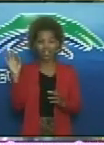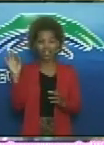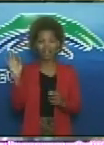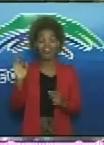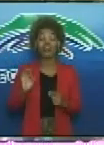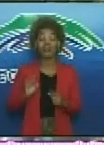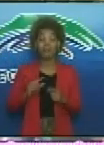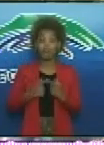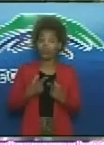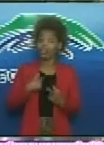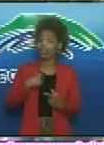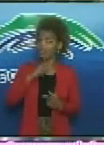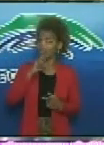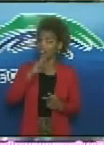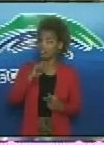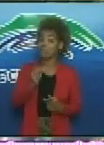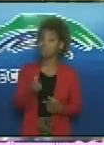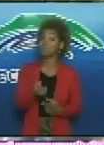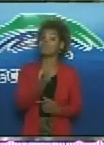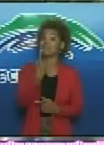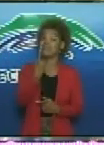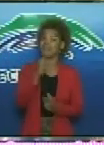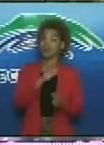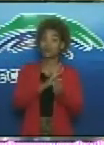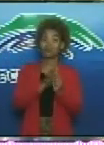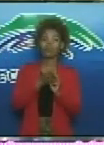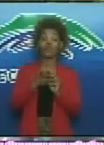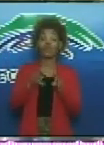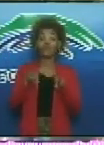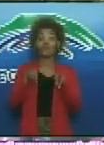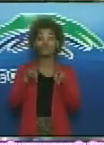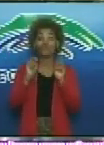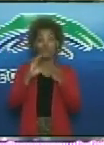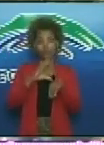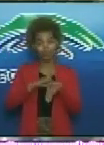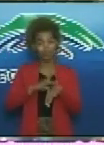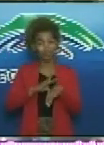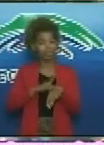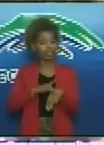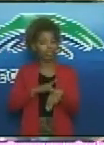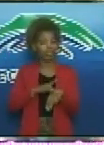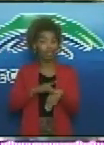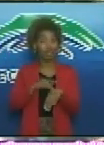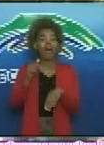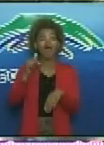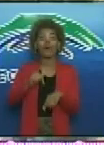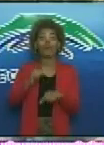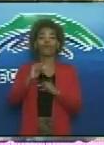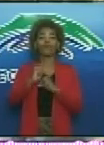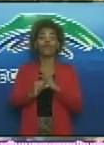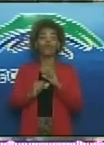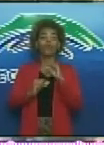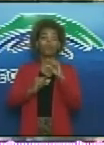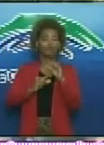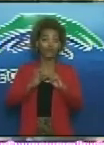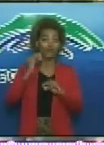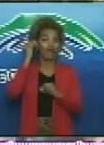hecho de estarnos enfrentando por primera vez a una enfermedad de la cual ahora es que estamos